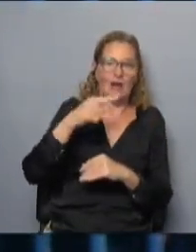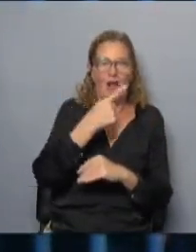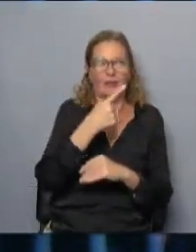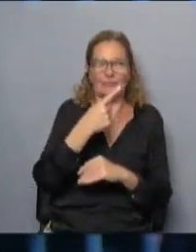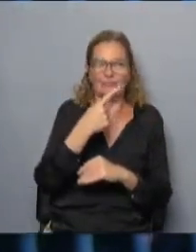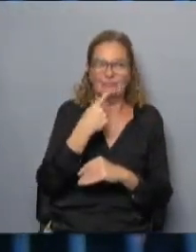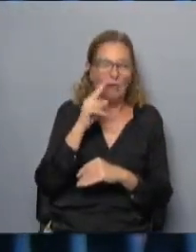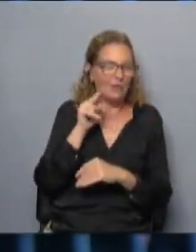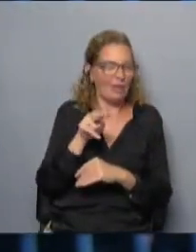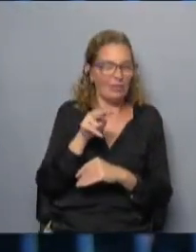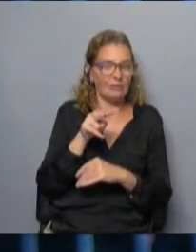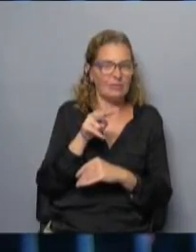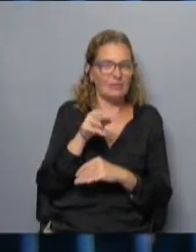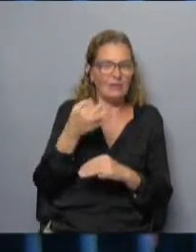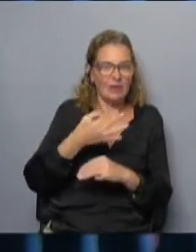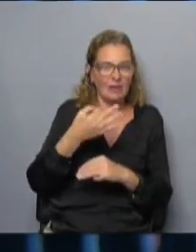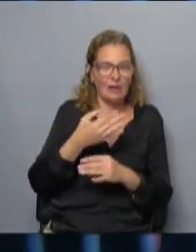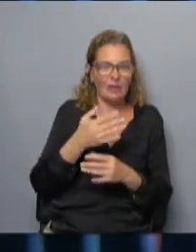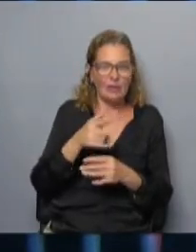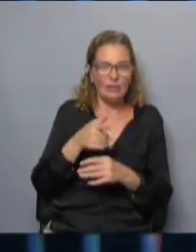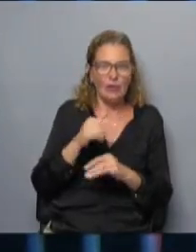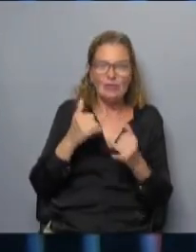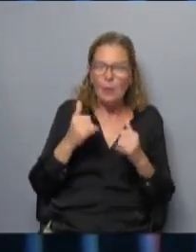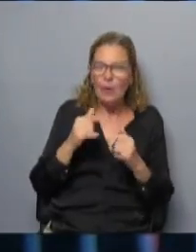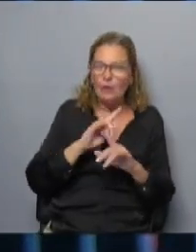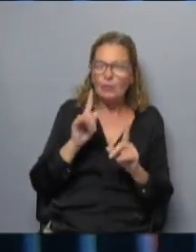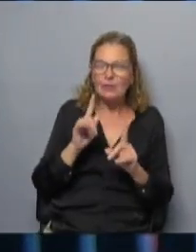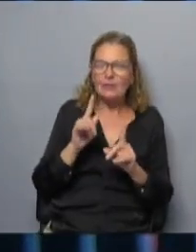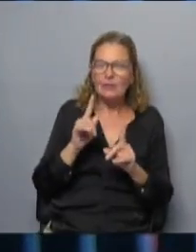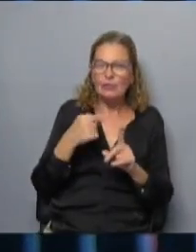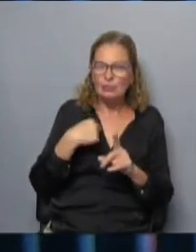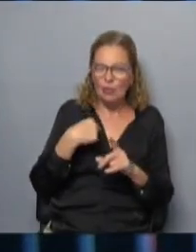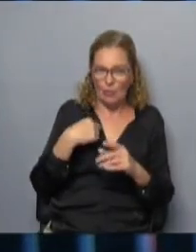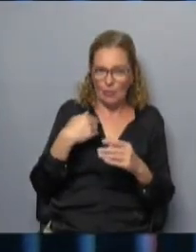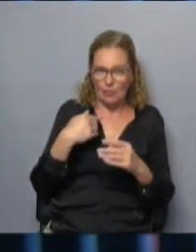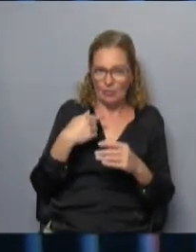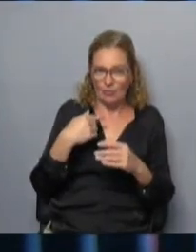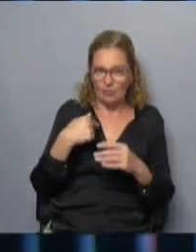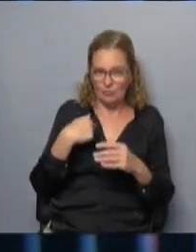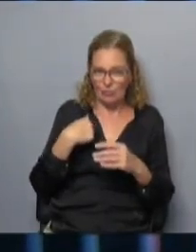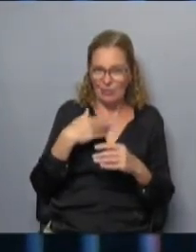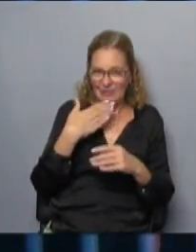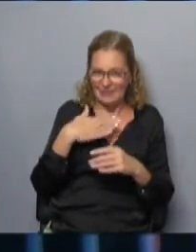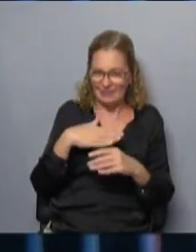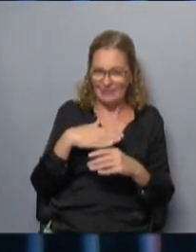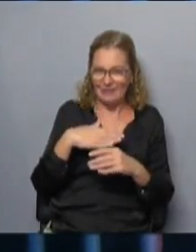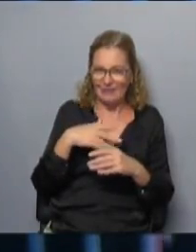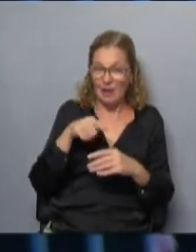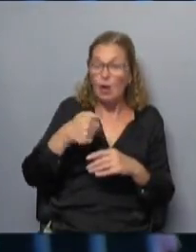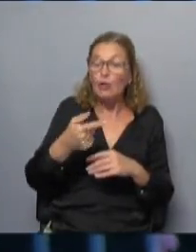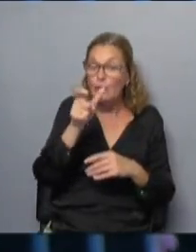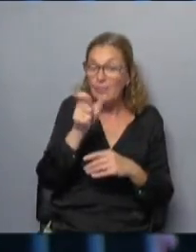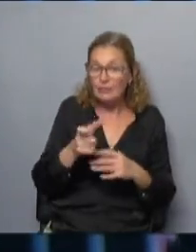estoy en no estoy viendo porque en realidad lo que está en juego no es no soy yo el que está en juego se entiende es el